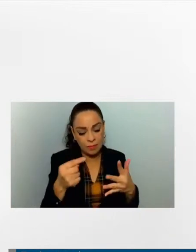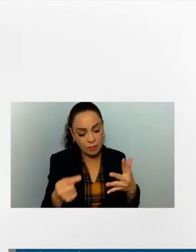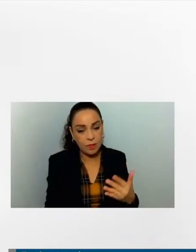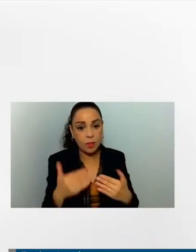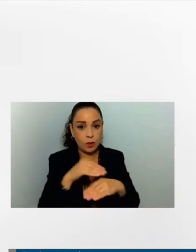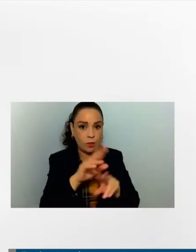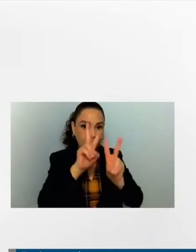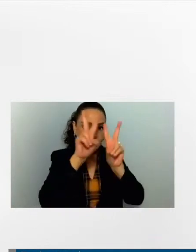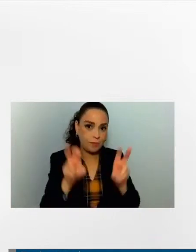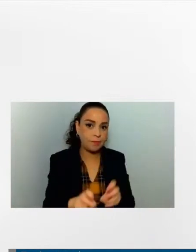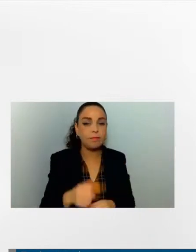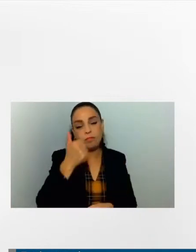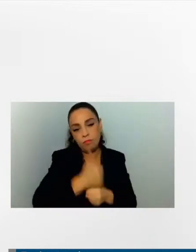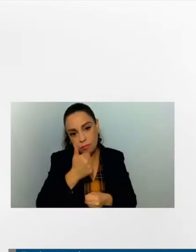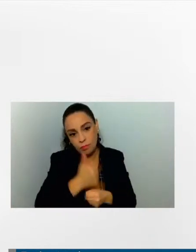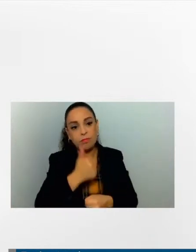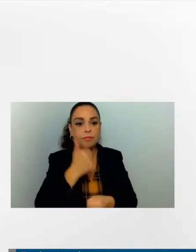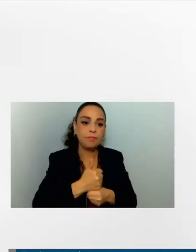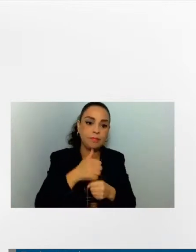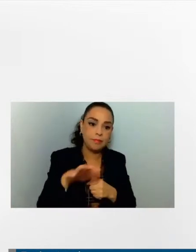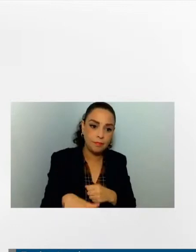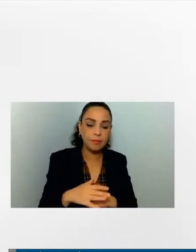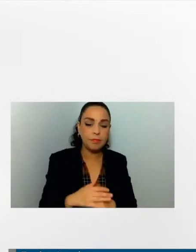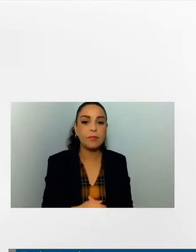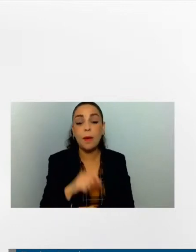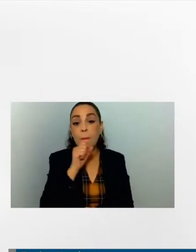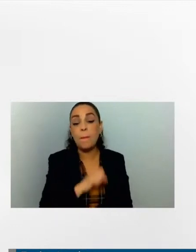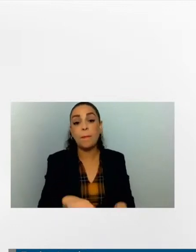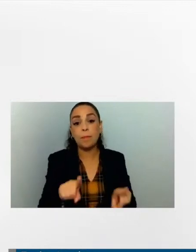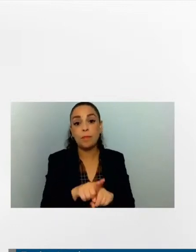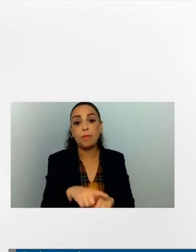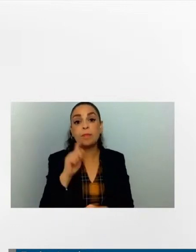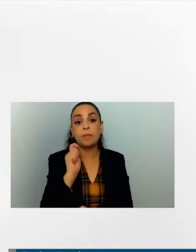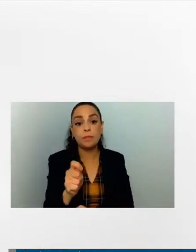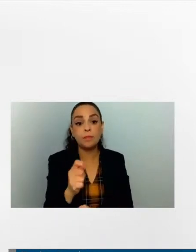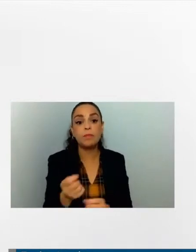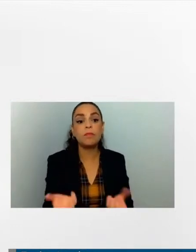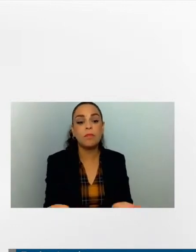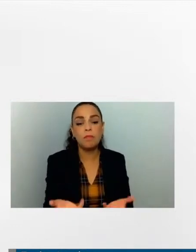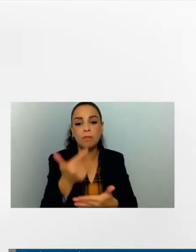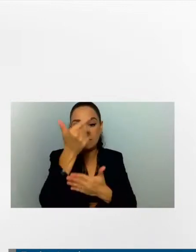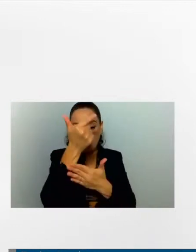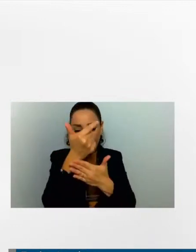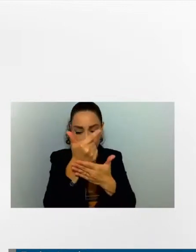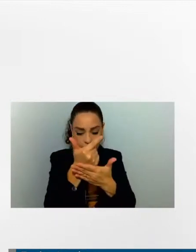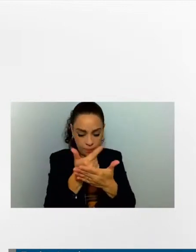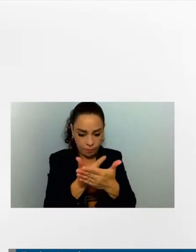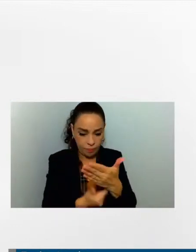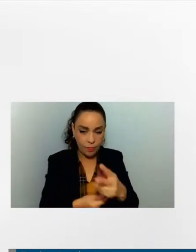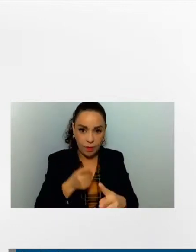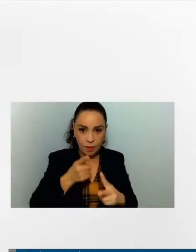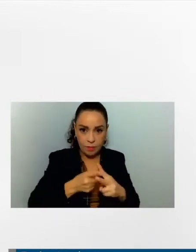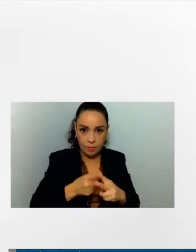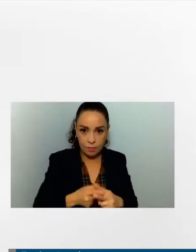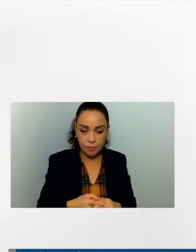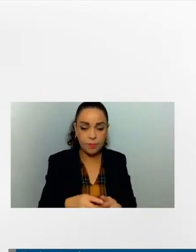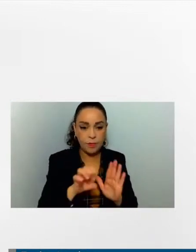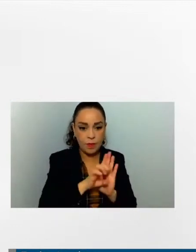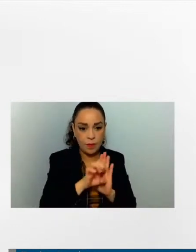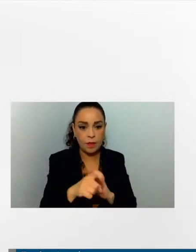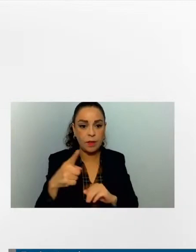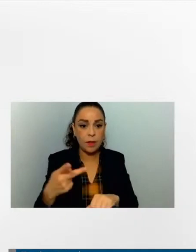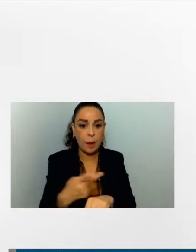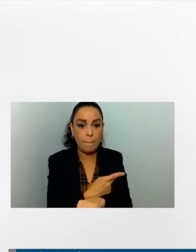abuelas. También hay un apartado sobre la cuantificación, ¿no? ¿Qué pasa cuando los progenitores